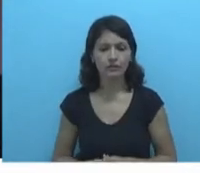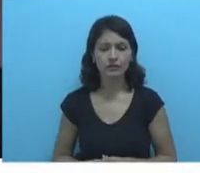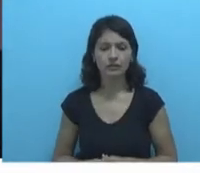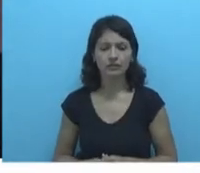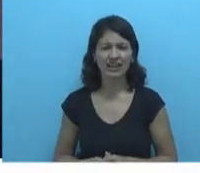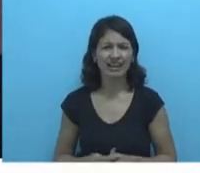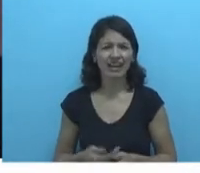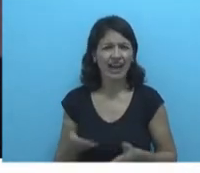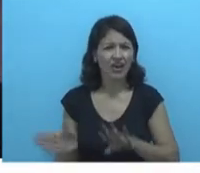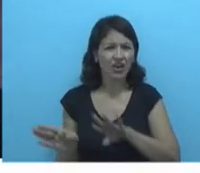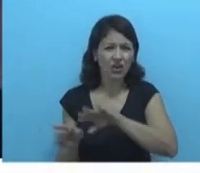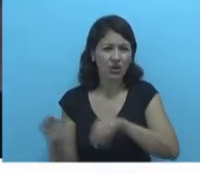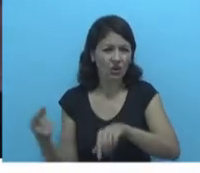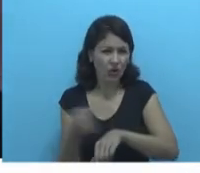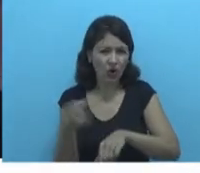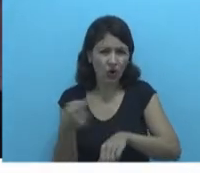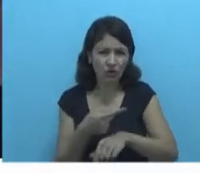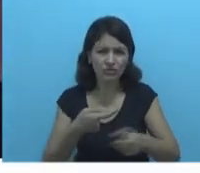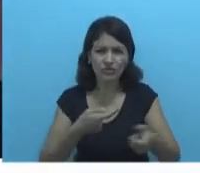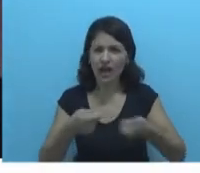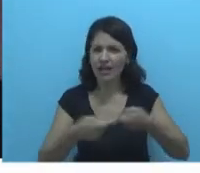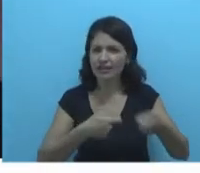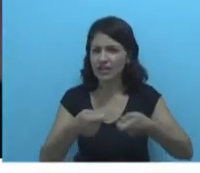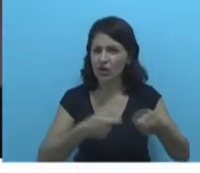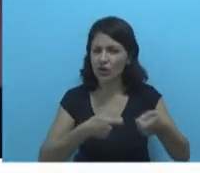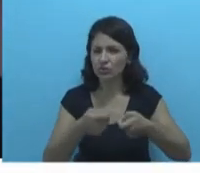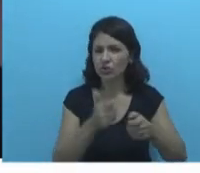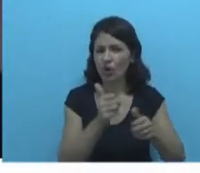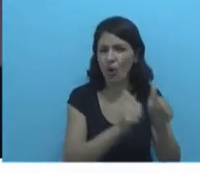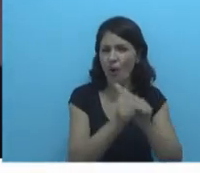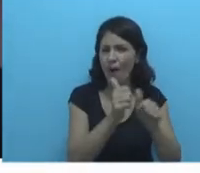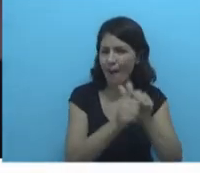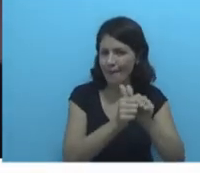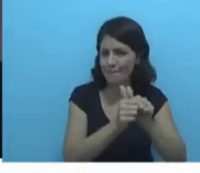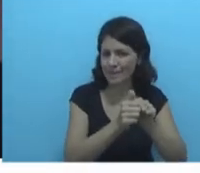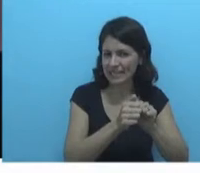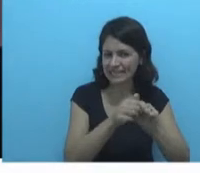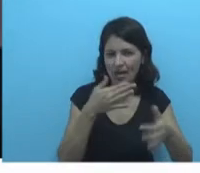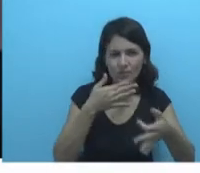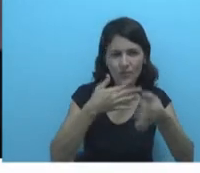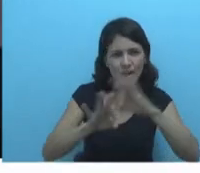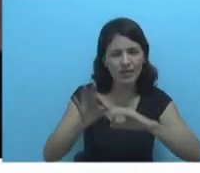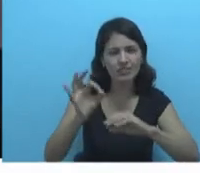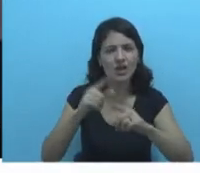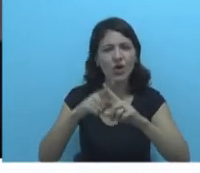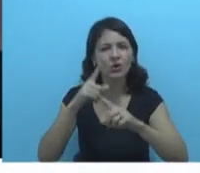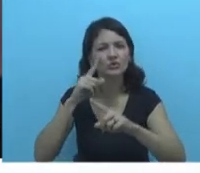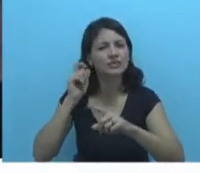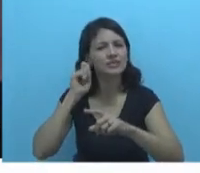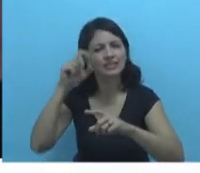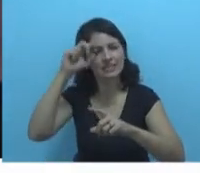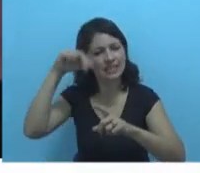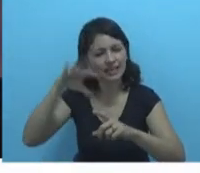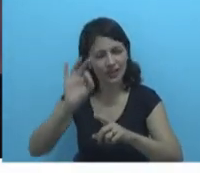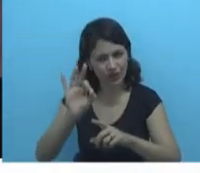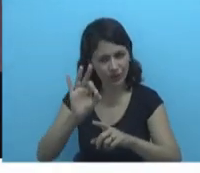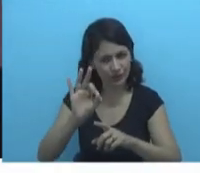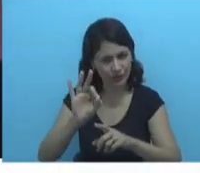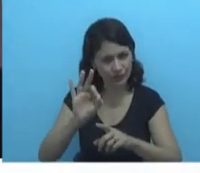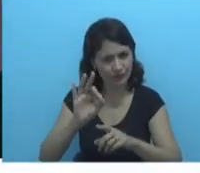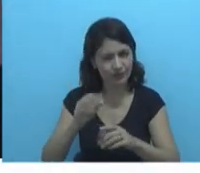negocio a las empresas que históricamente proveen de este insumo. Ante la urgencia de tener oxígeno, se están dejando de